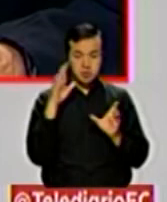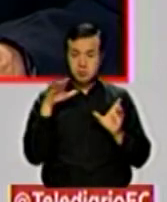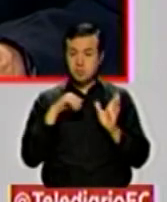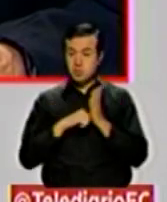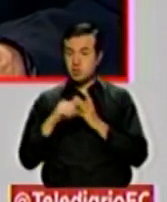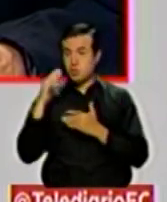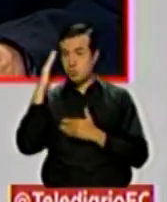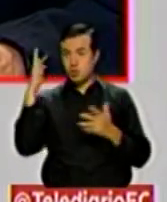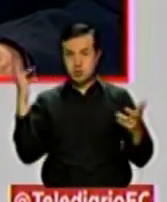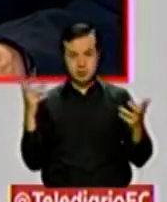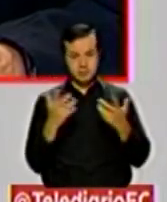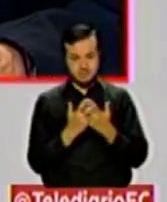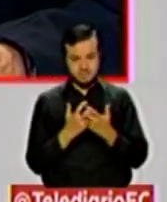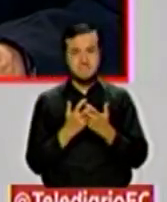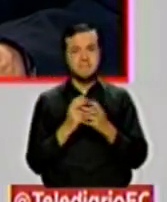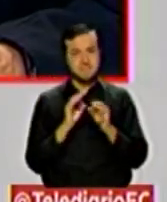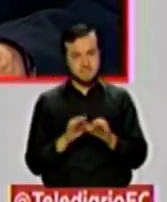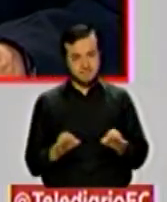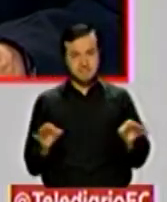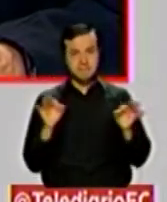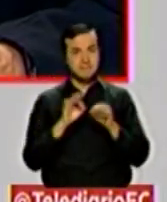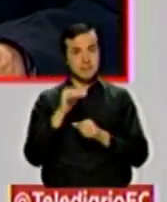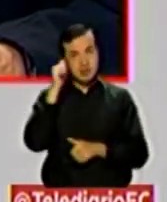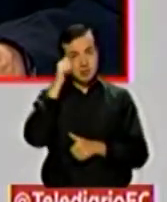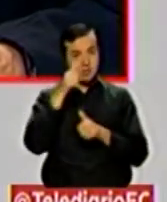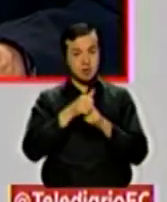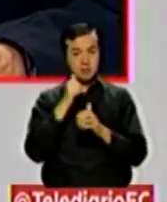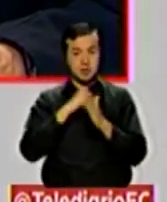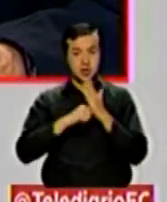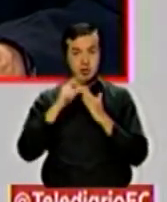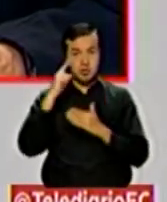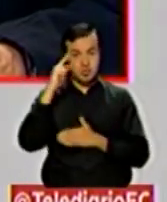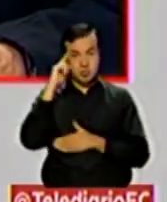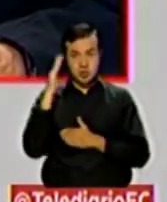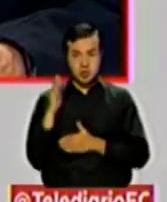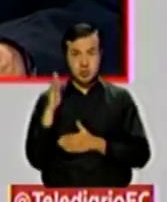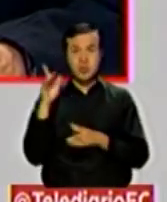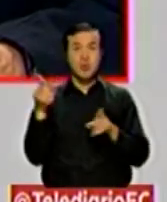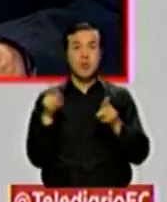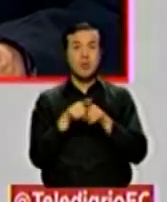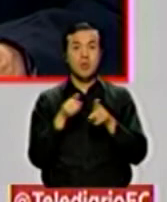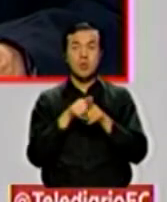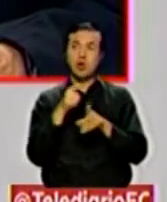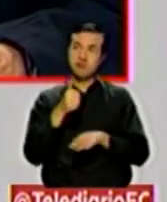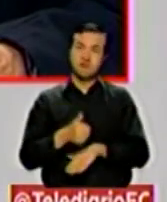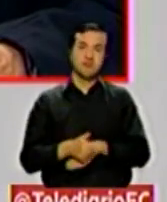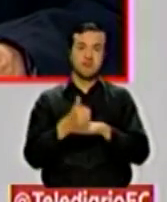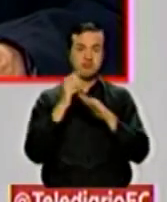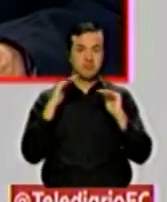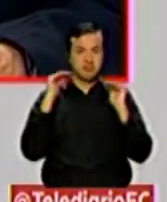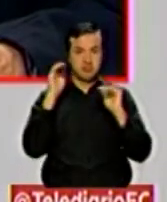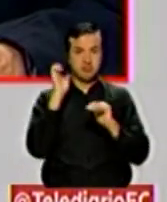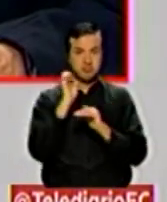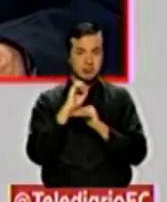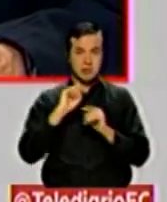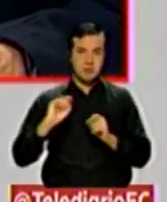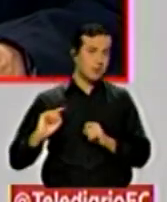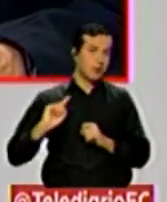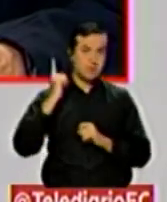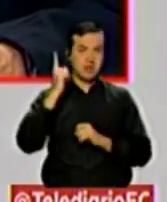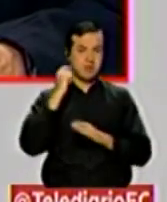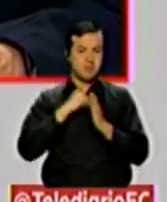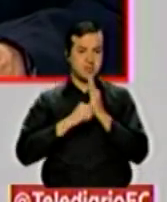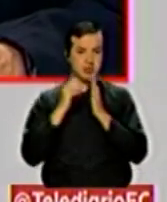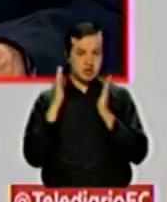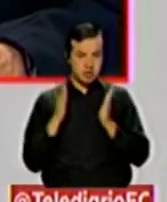de la Política. No se olvide que el ministro de gobierno históricamente era como el premier en el Ecuador, porque era el principal ministro,